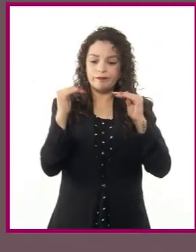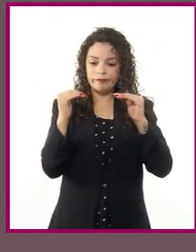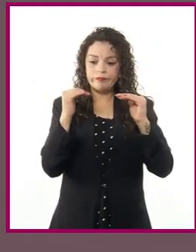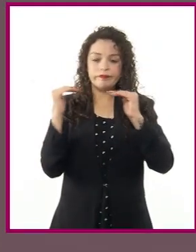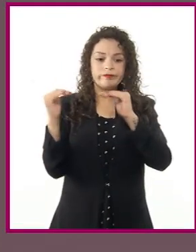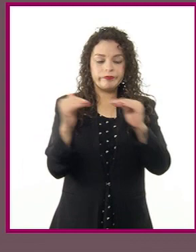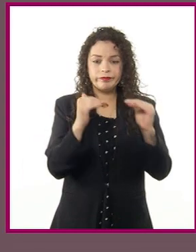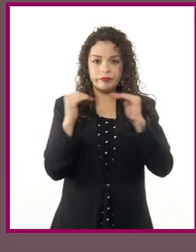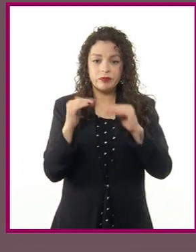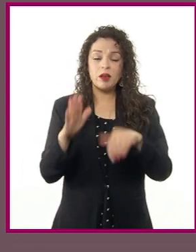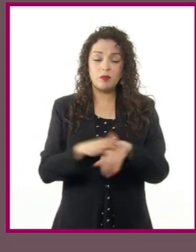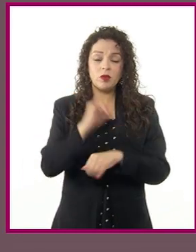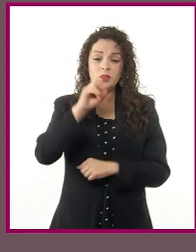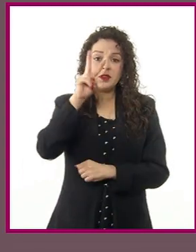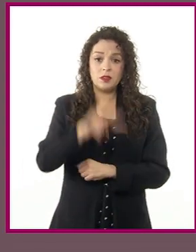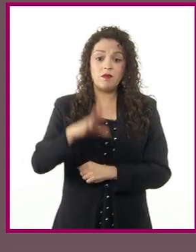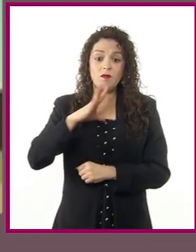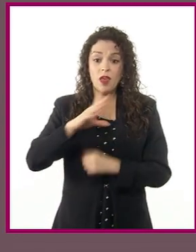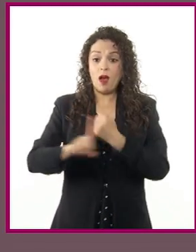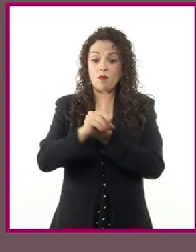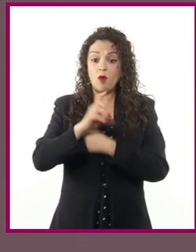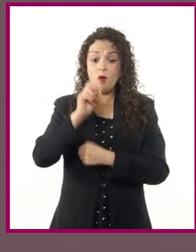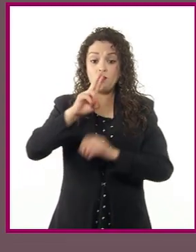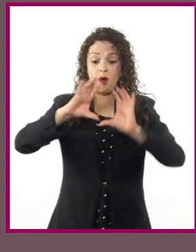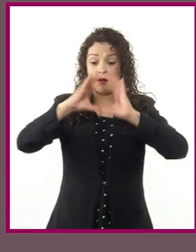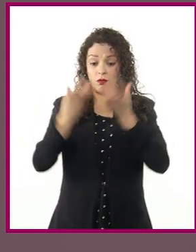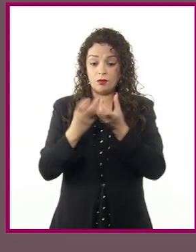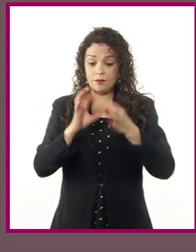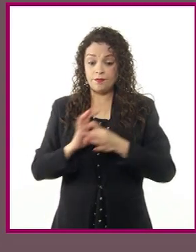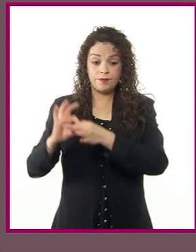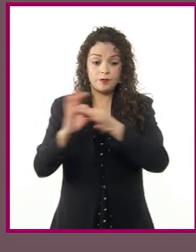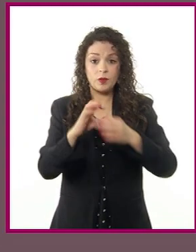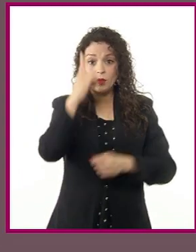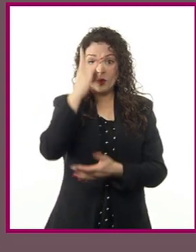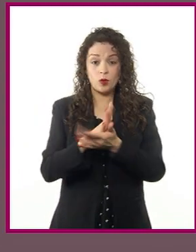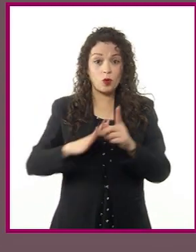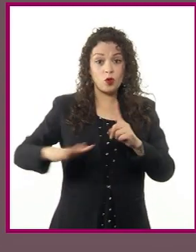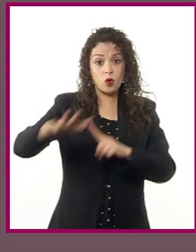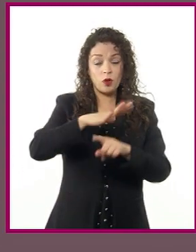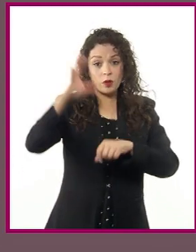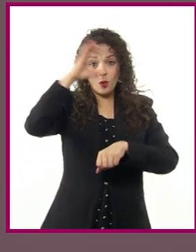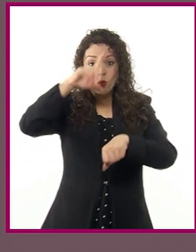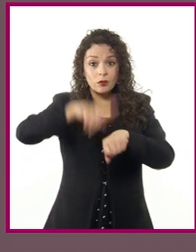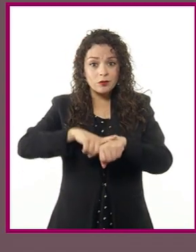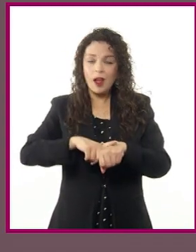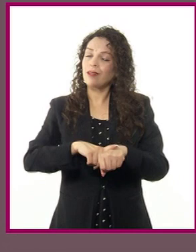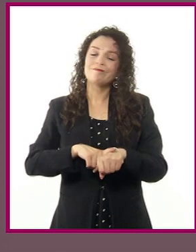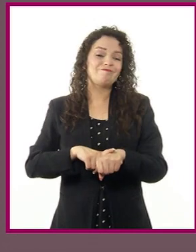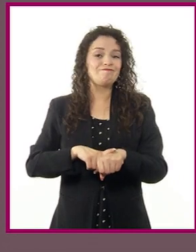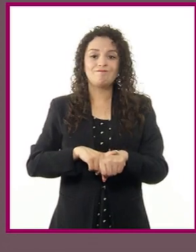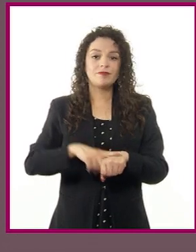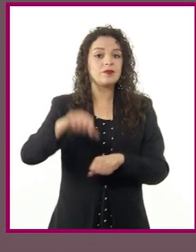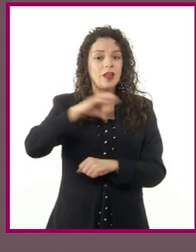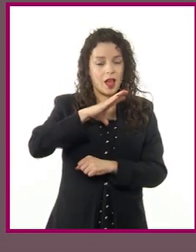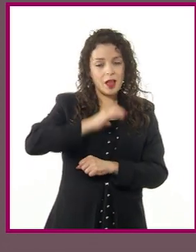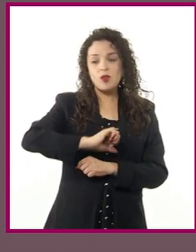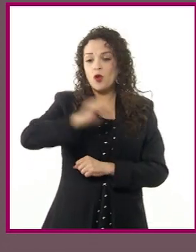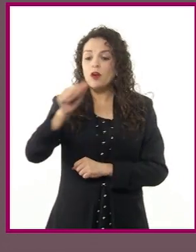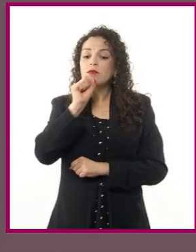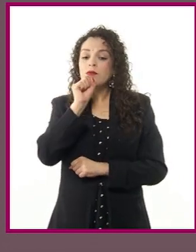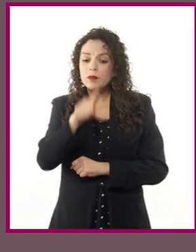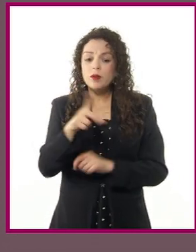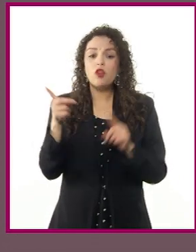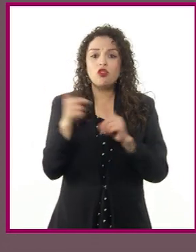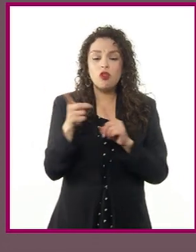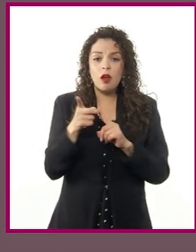las diferencias que produce la globalización no solo se dan en el contexto cultural del que hemos hablado, sino también se